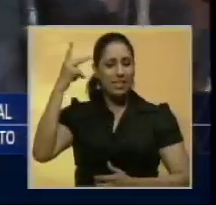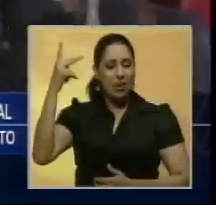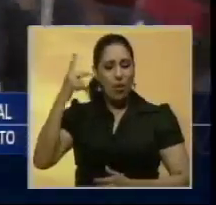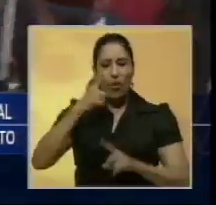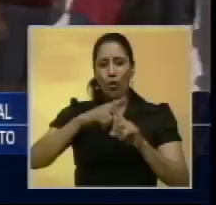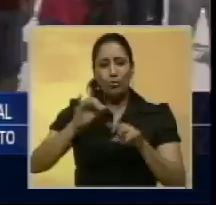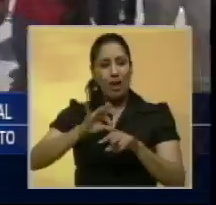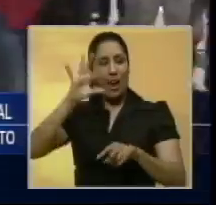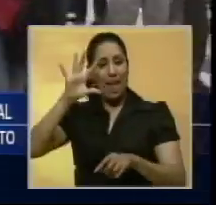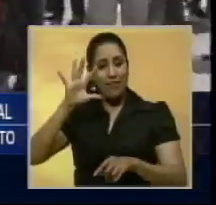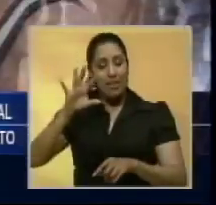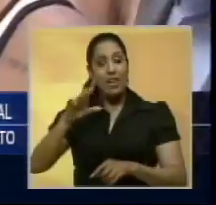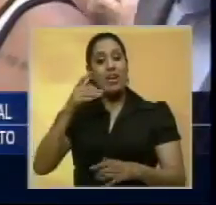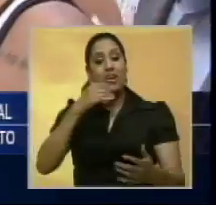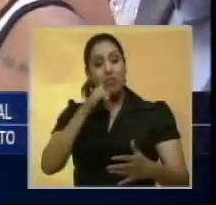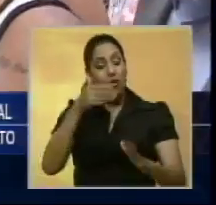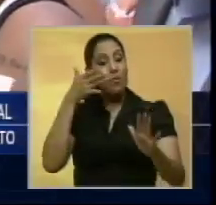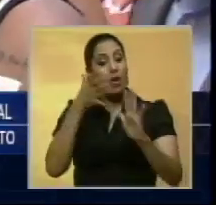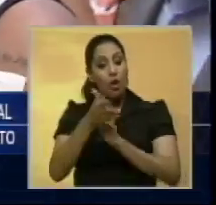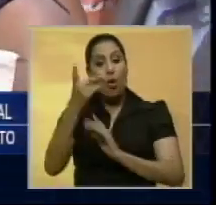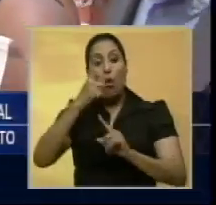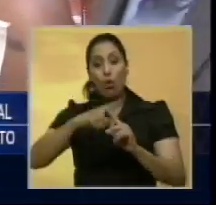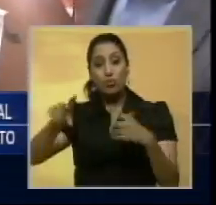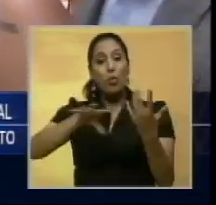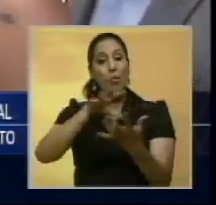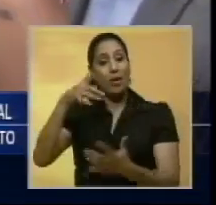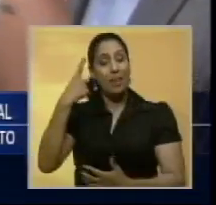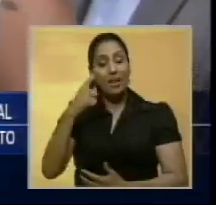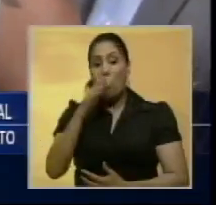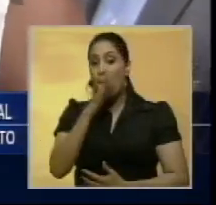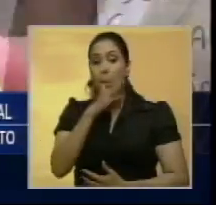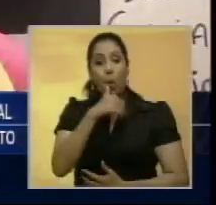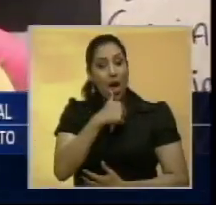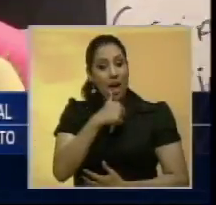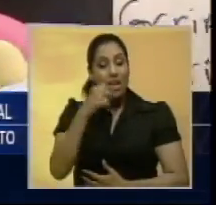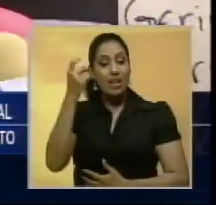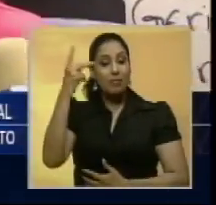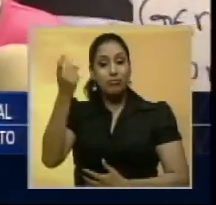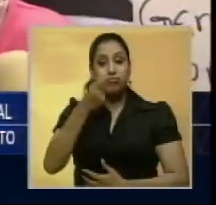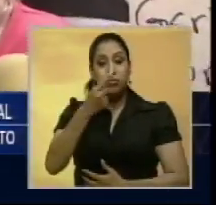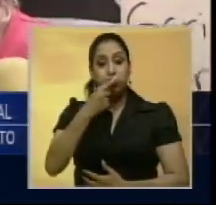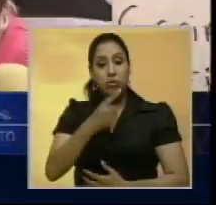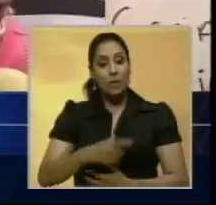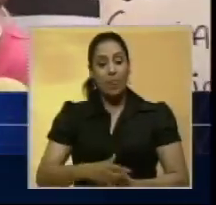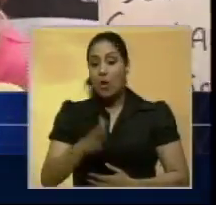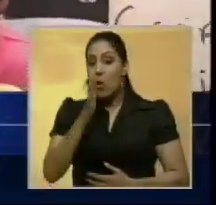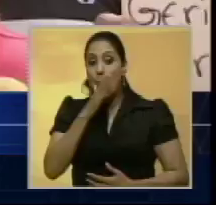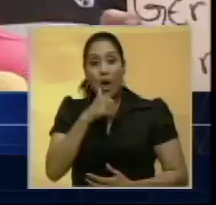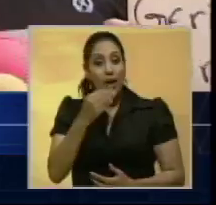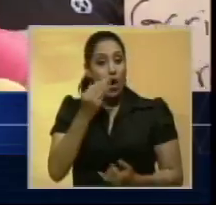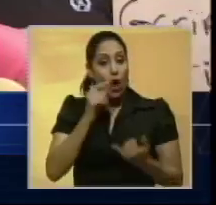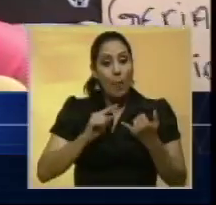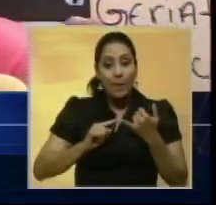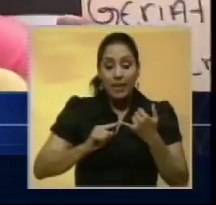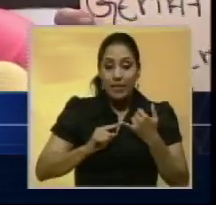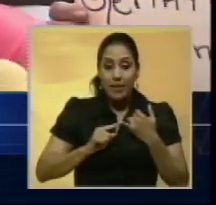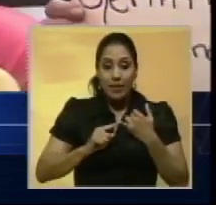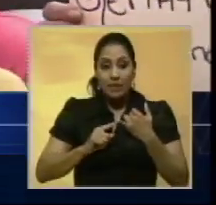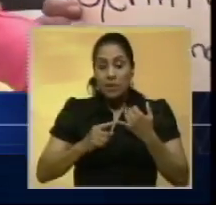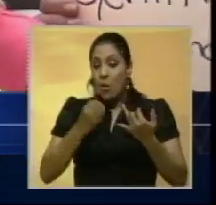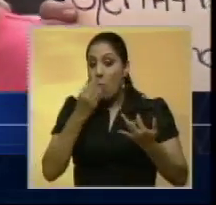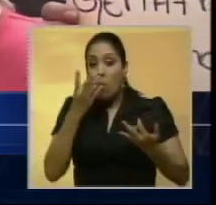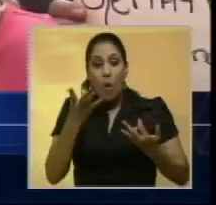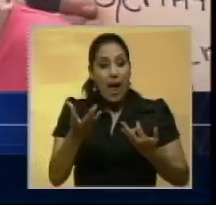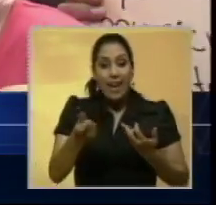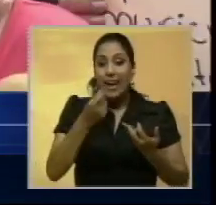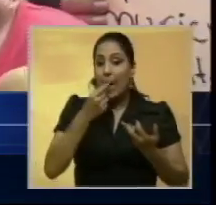patologías crónicas. Trujillo informó que otro de los problemas es la escasez de psicotrópicos. Bueno, que no hay alimentos, no